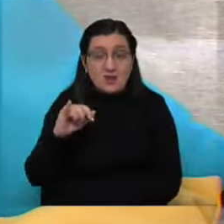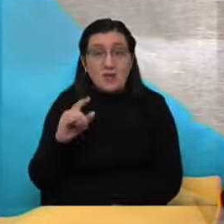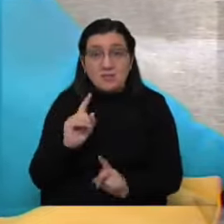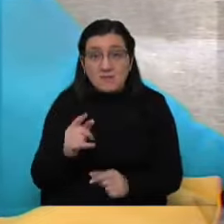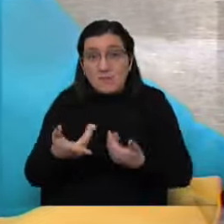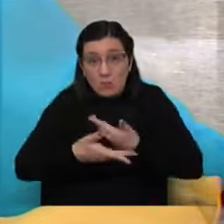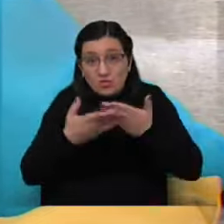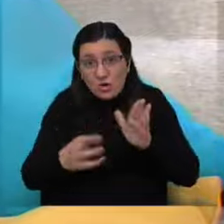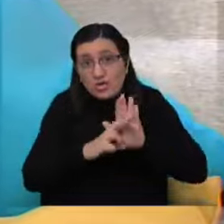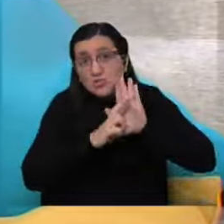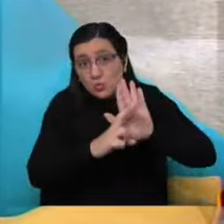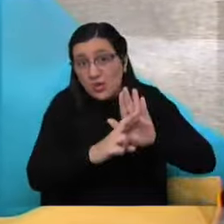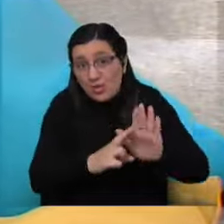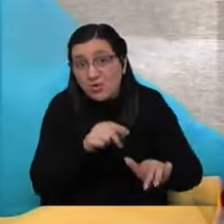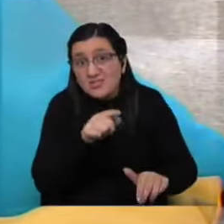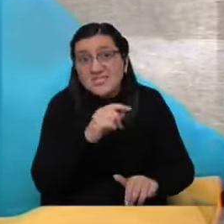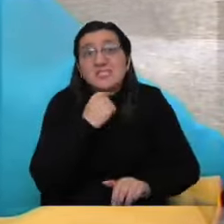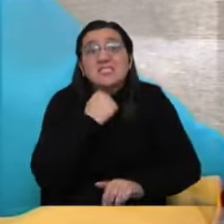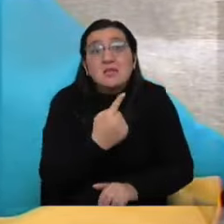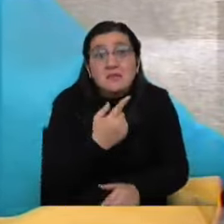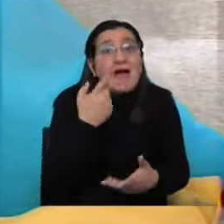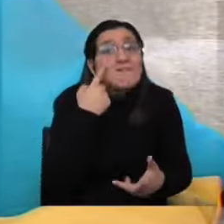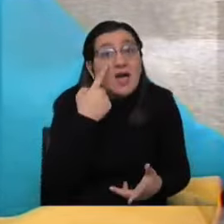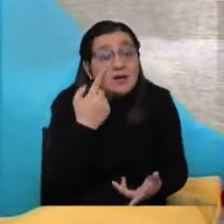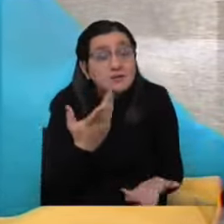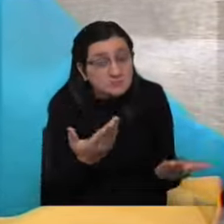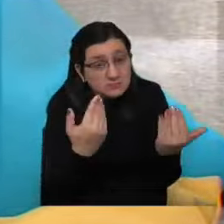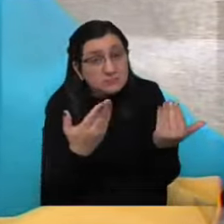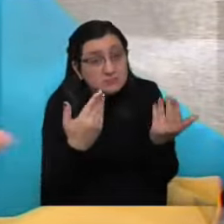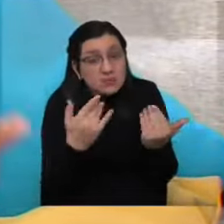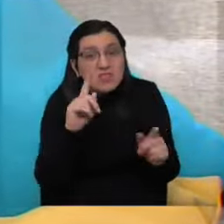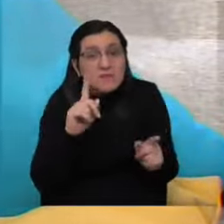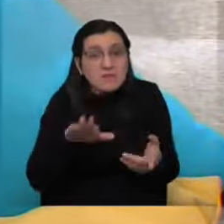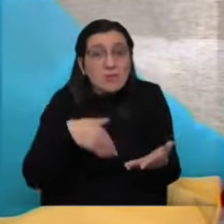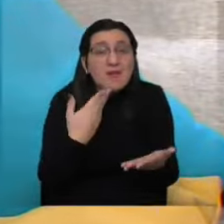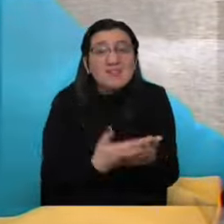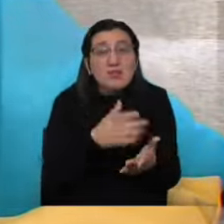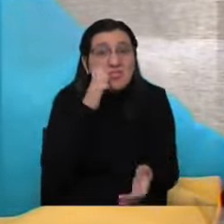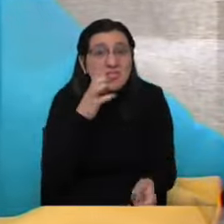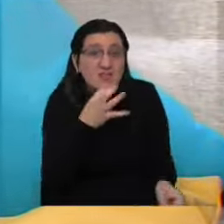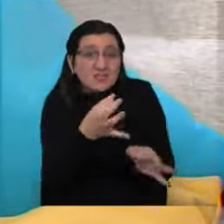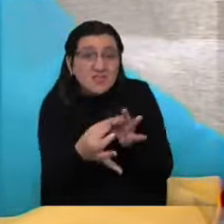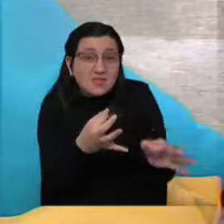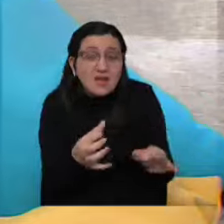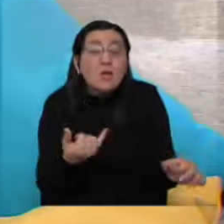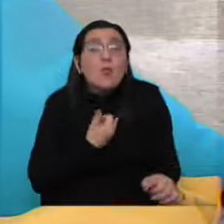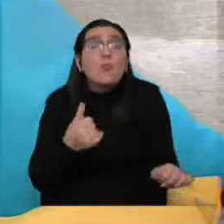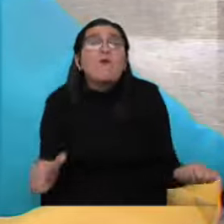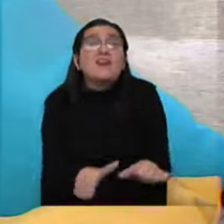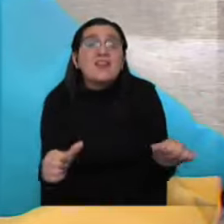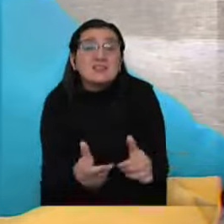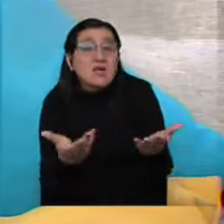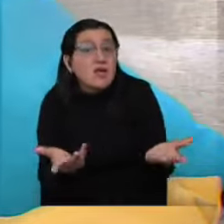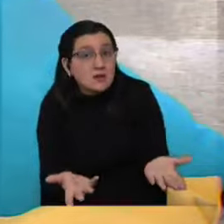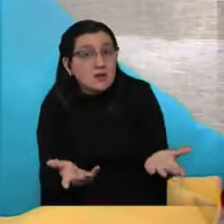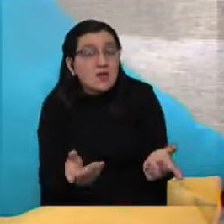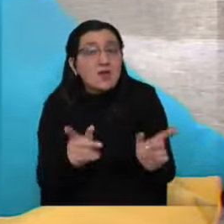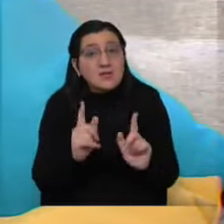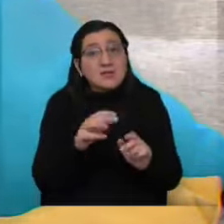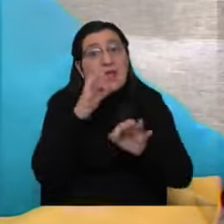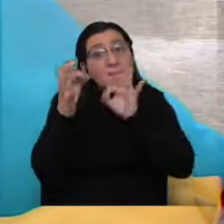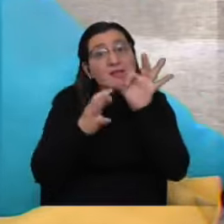con con los gastos establecidos tiene que haber un planteo de estrategias este y una dilucidación para el vecino